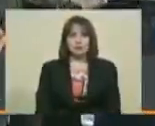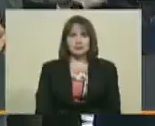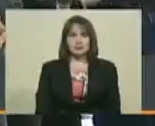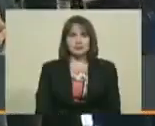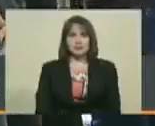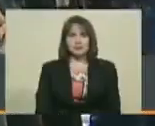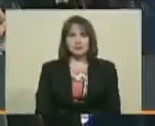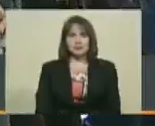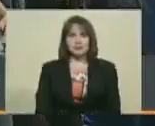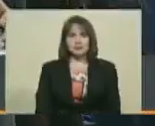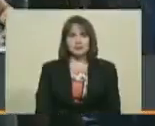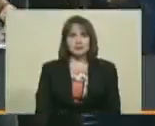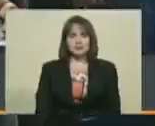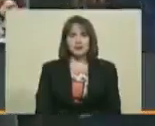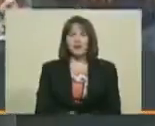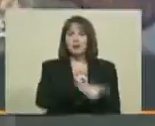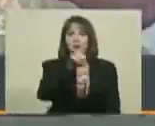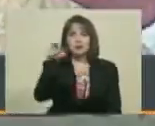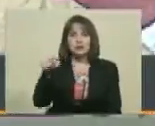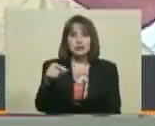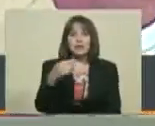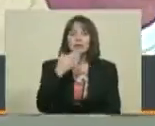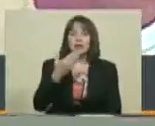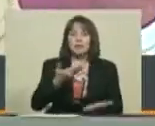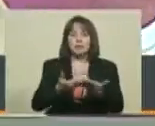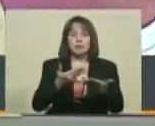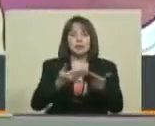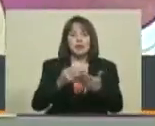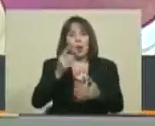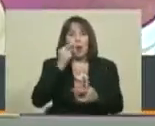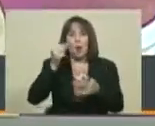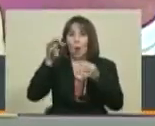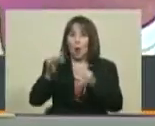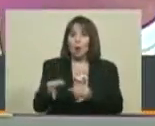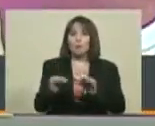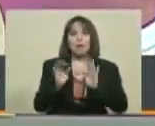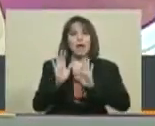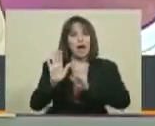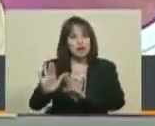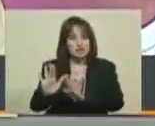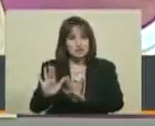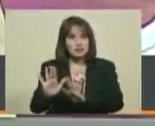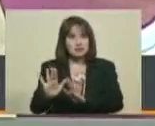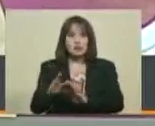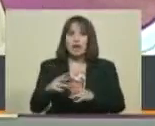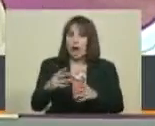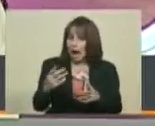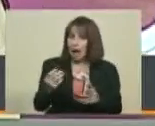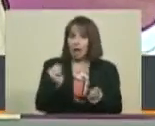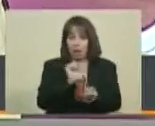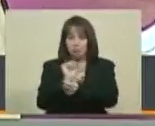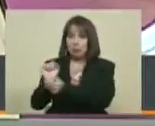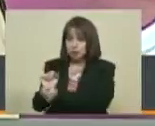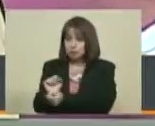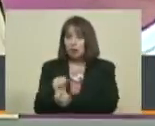Ustedes me piden limpieza, lo que he venido haciendo, ¿o no lo he hecho?